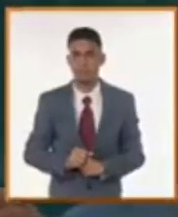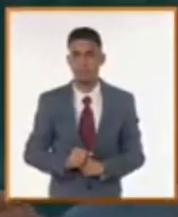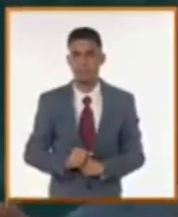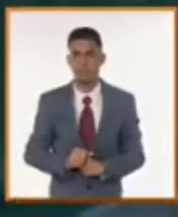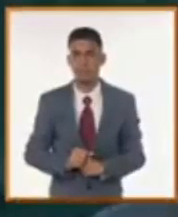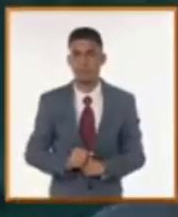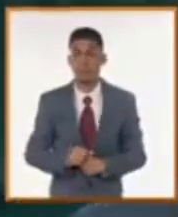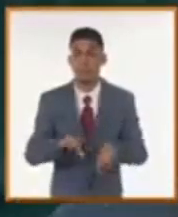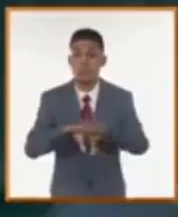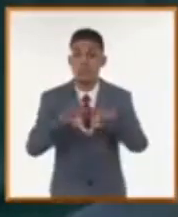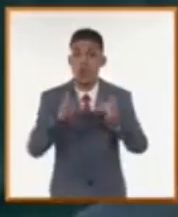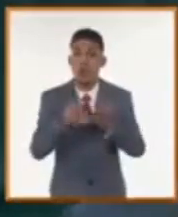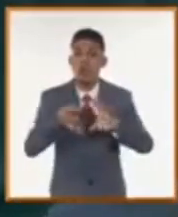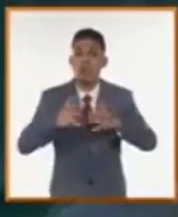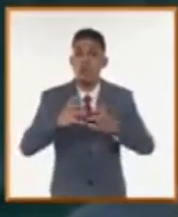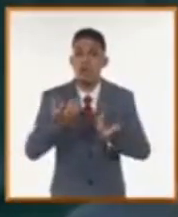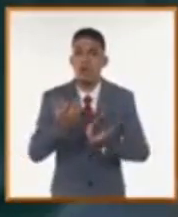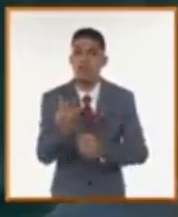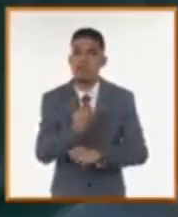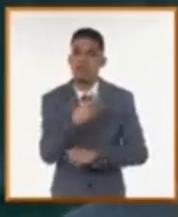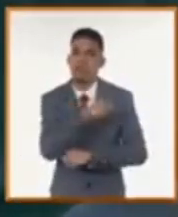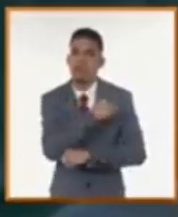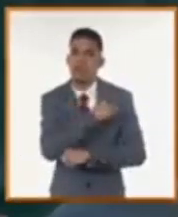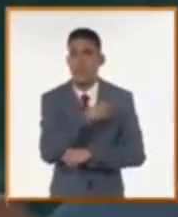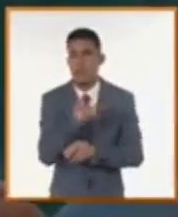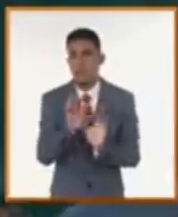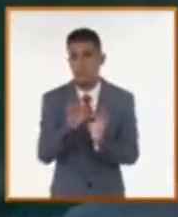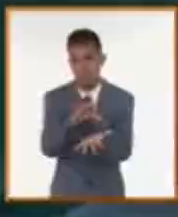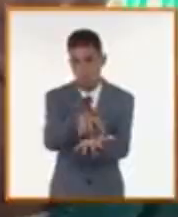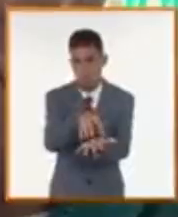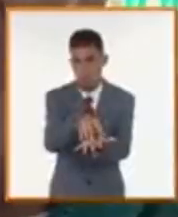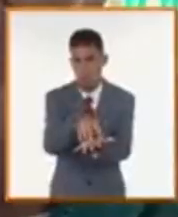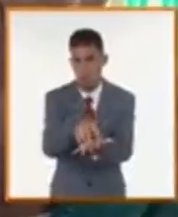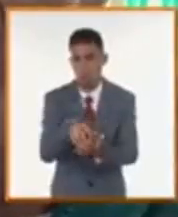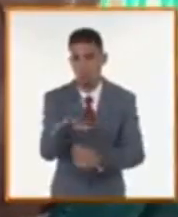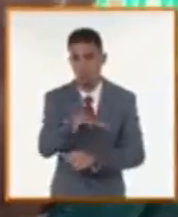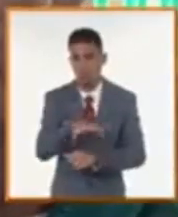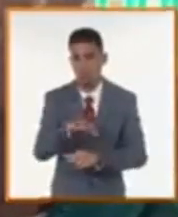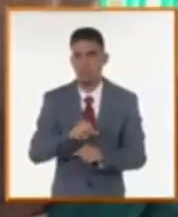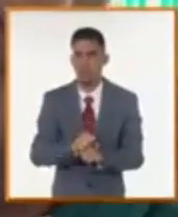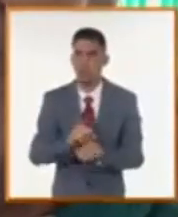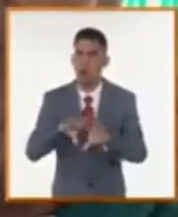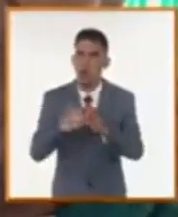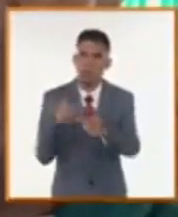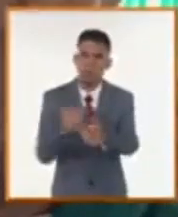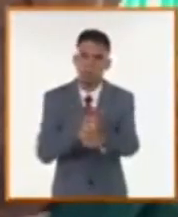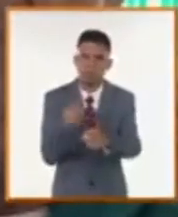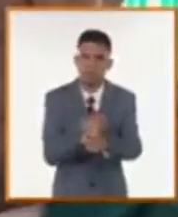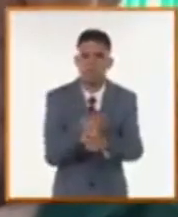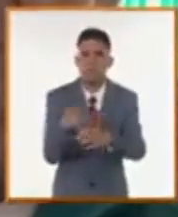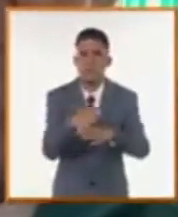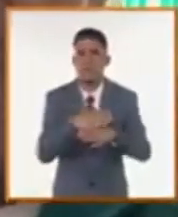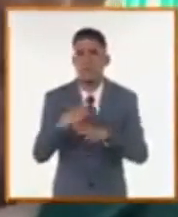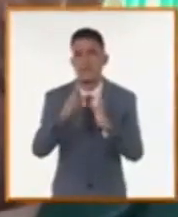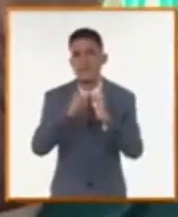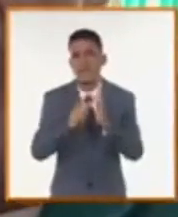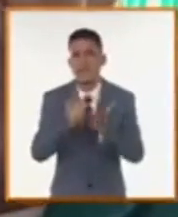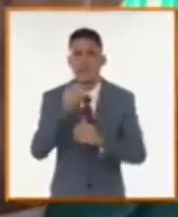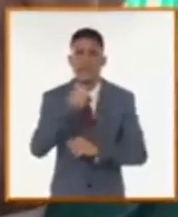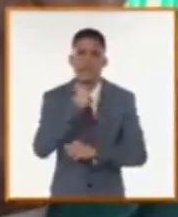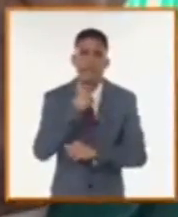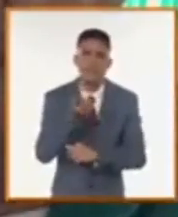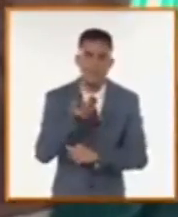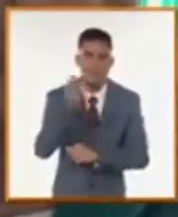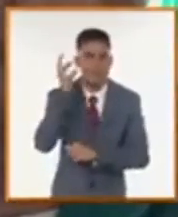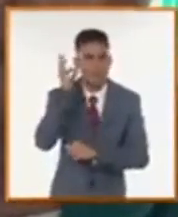las operaciones militares que se habían llevado a cabo, los combates de enero, febrero, esos